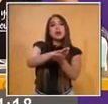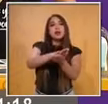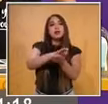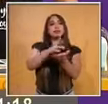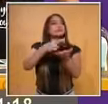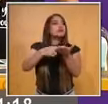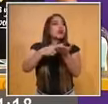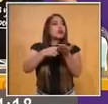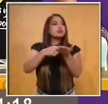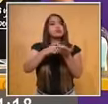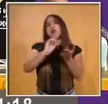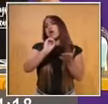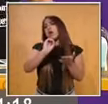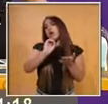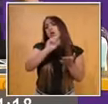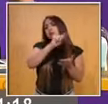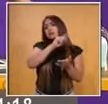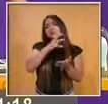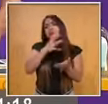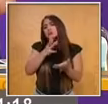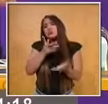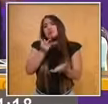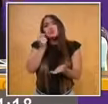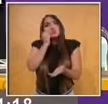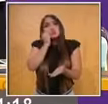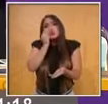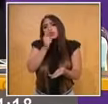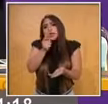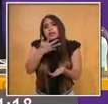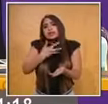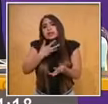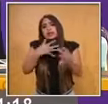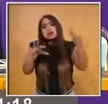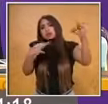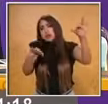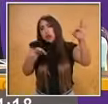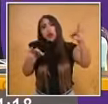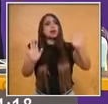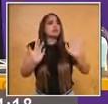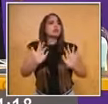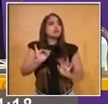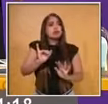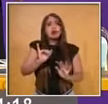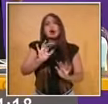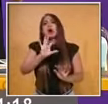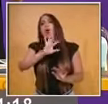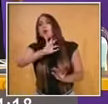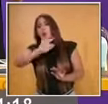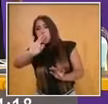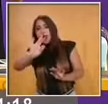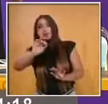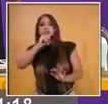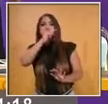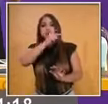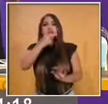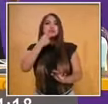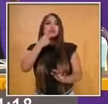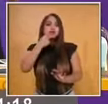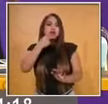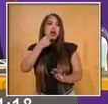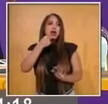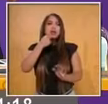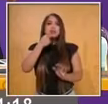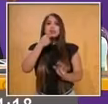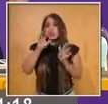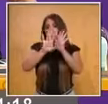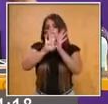Y si no, asígnale el nombre. No importa que sea una hoja blanca, le puedes poner rosa en grande para que sepas que esa será tomada como si fuera una hoja de